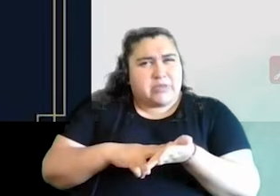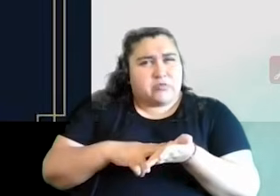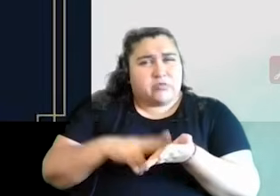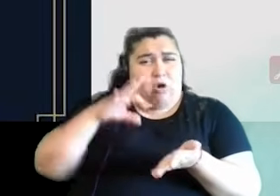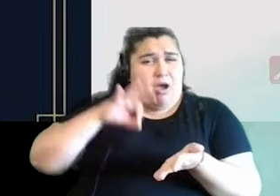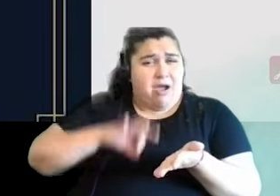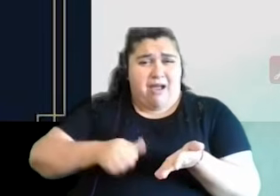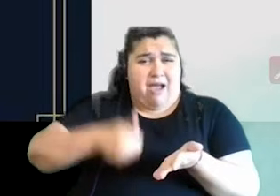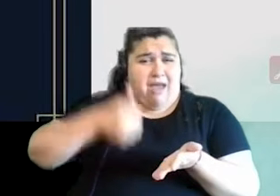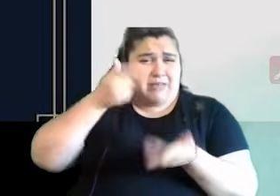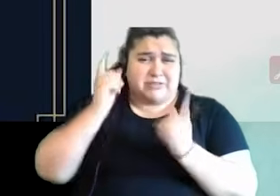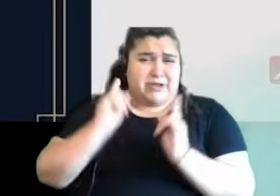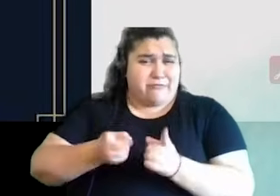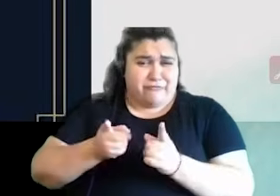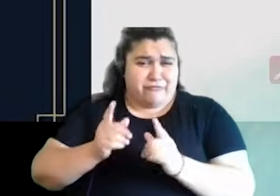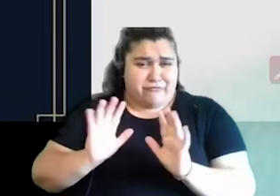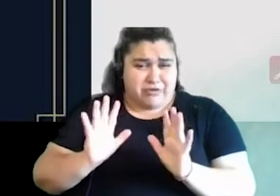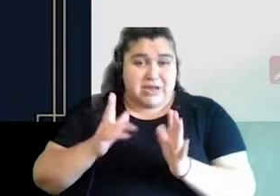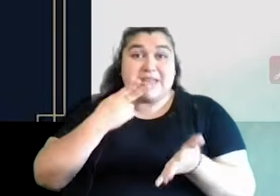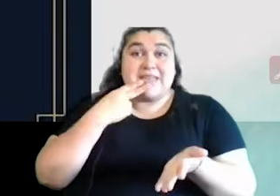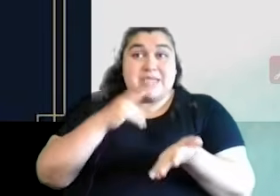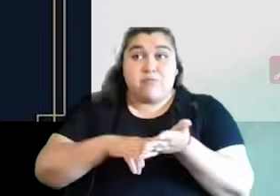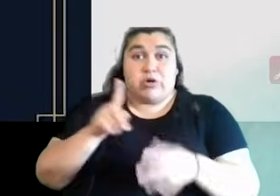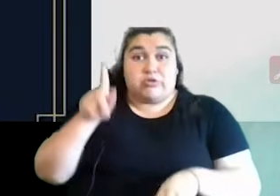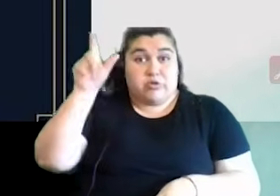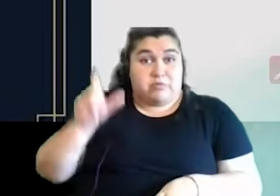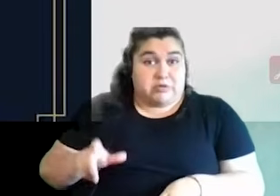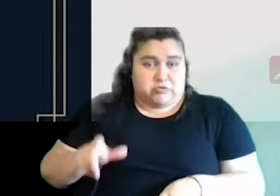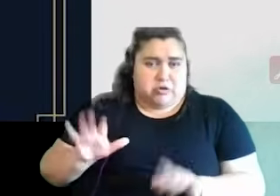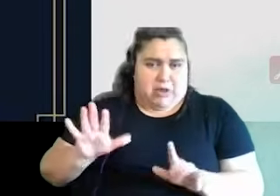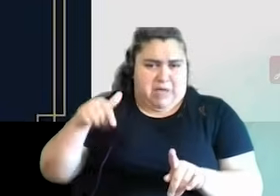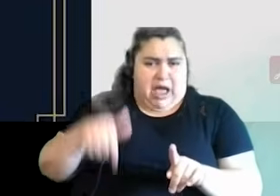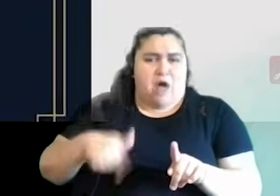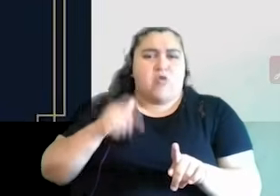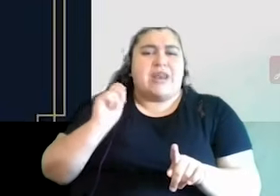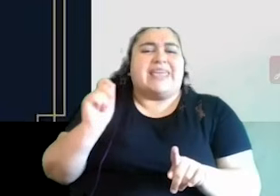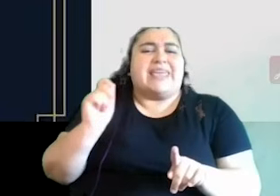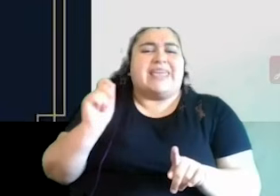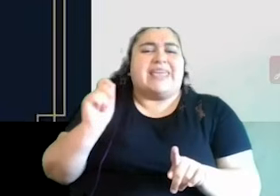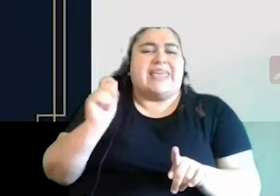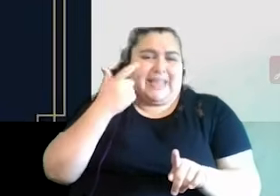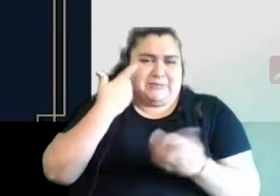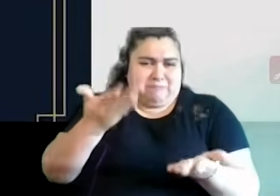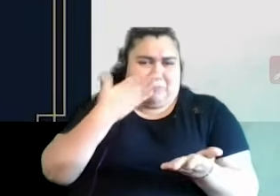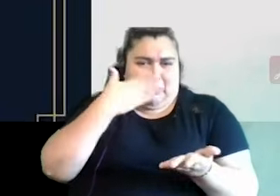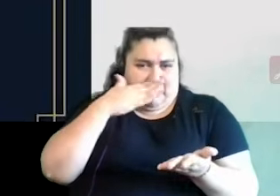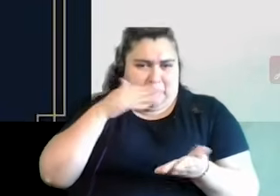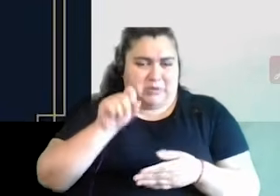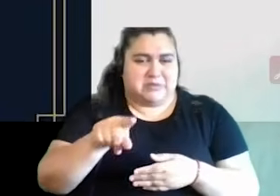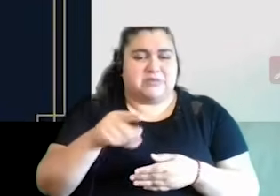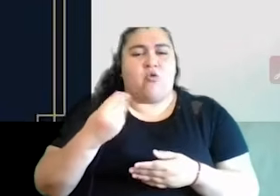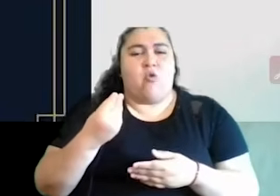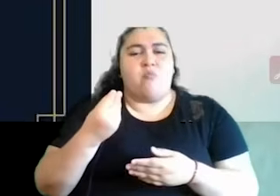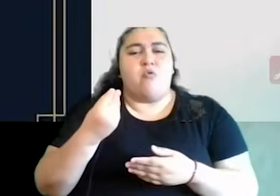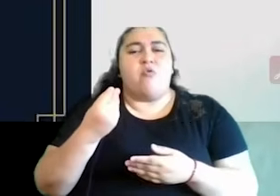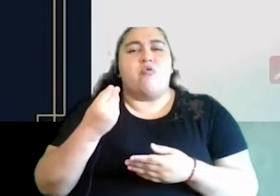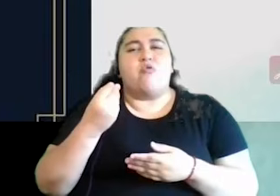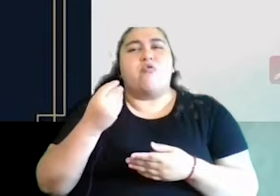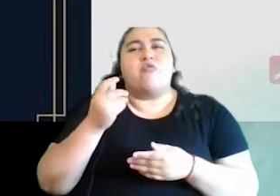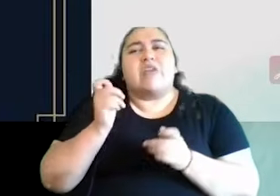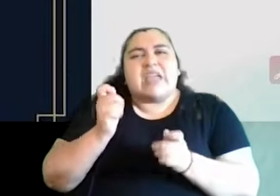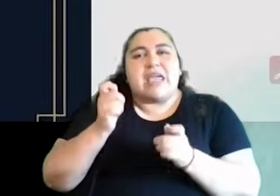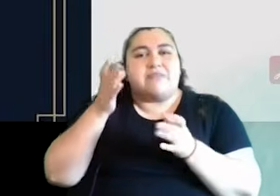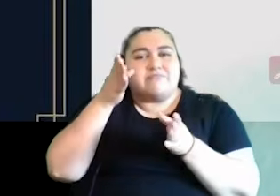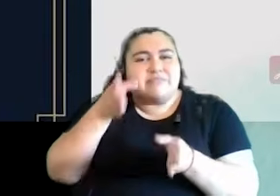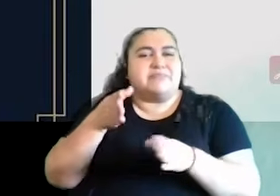el contribuyente, que ahora vamos a ver quiénes pueden dedicarse a este régimen, sigue siendo el mismo. Lo que